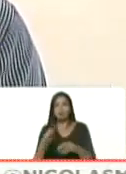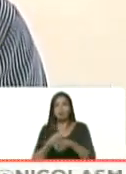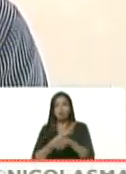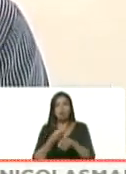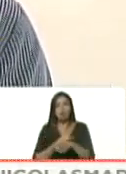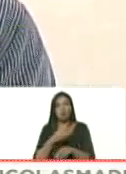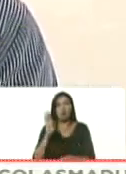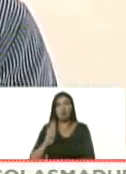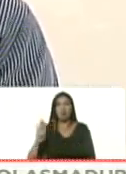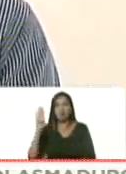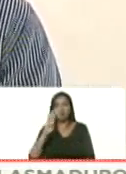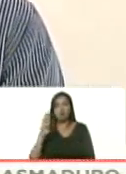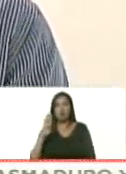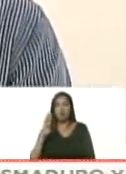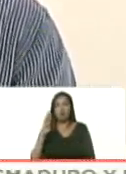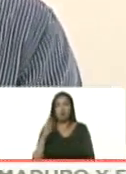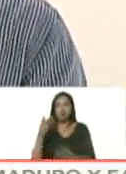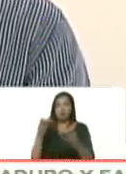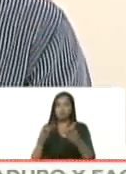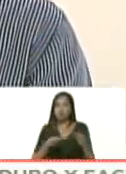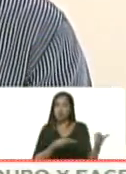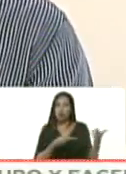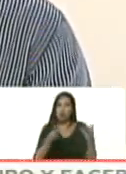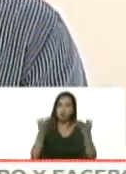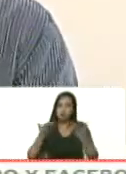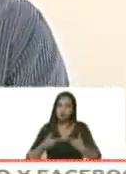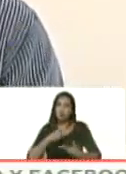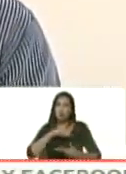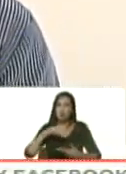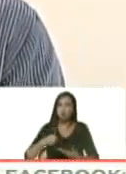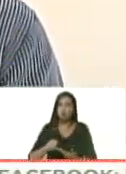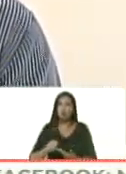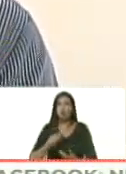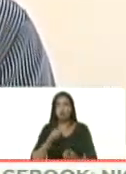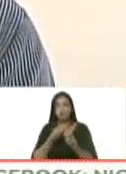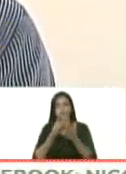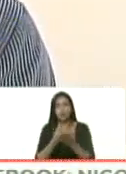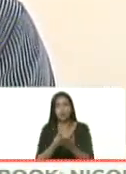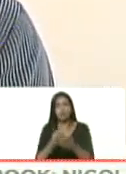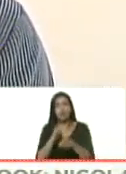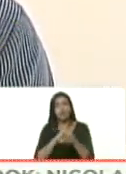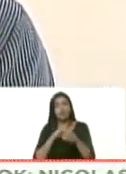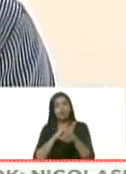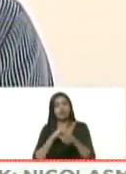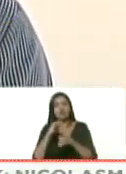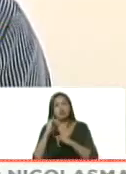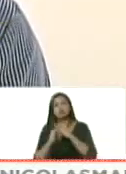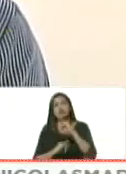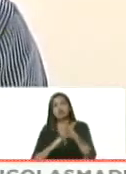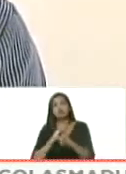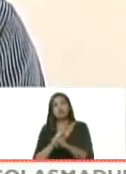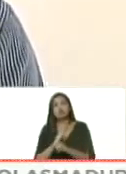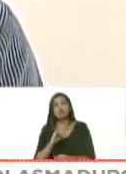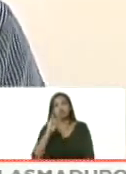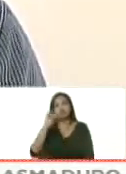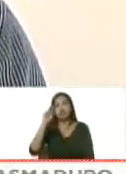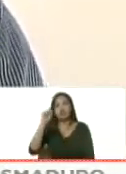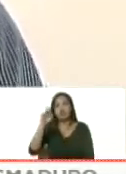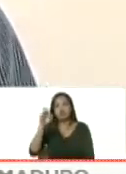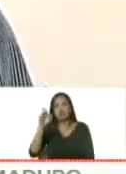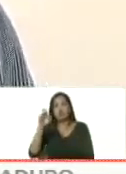de Barbados por su hospitalidad, expresa la ministra de Asuntos Exteriores, Ine